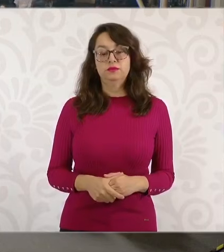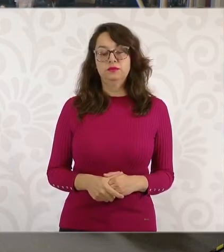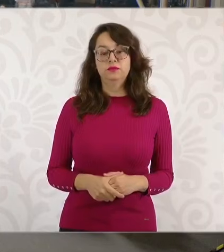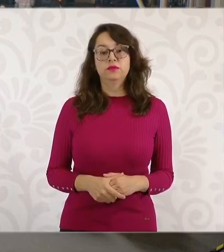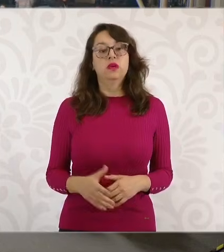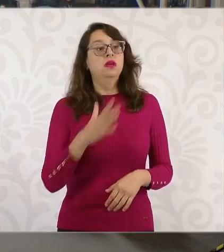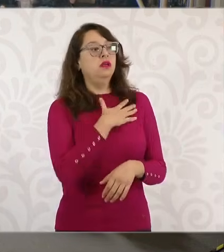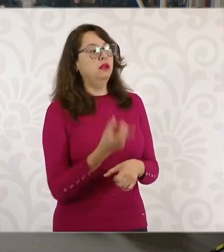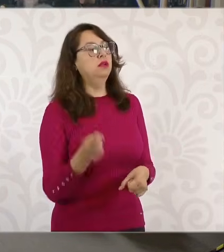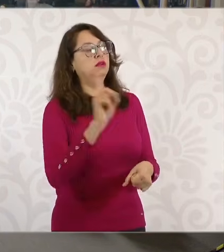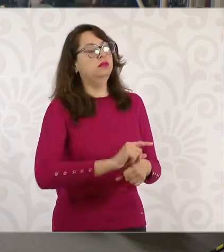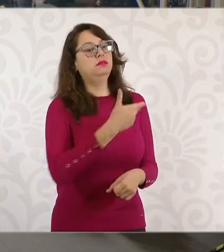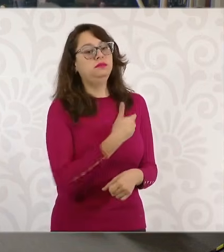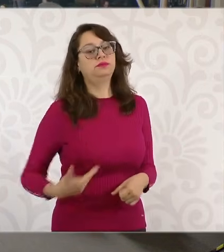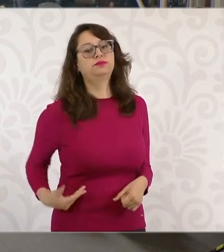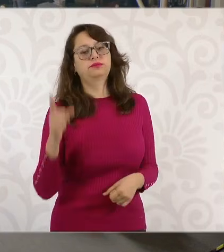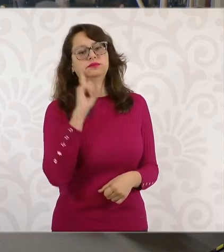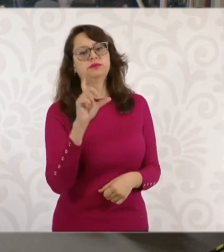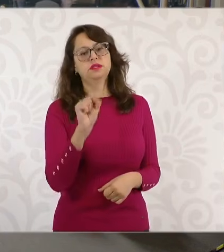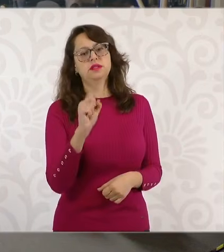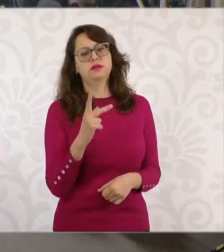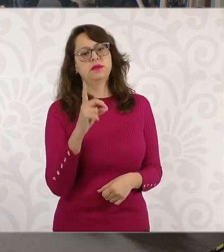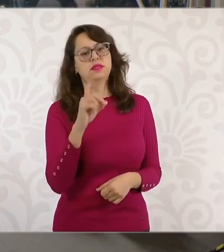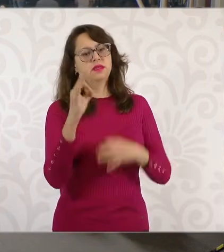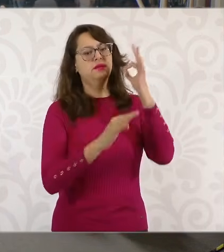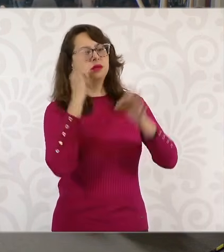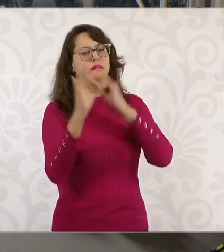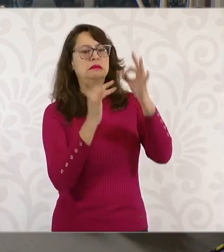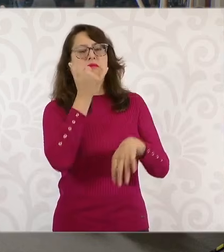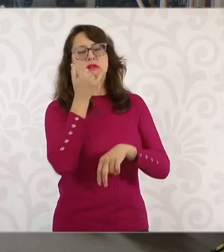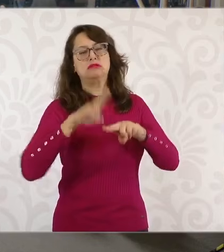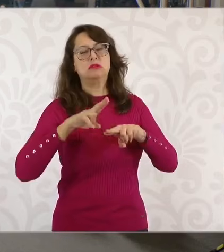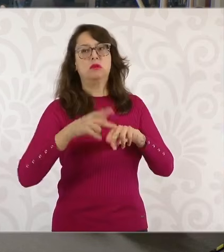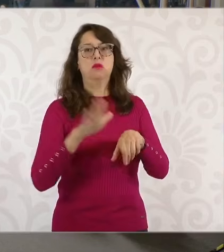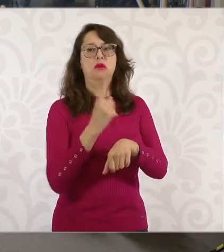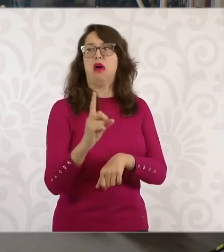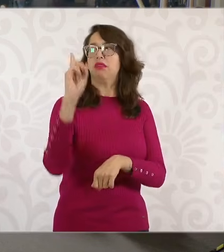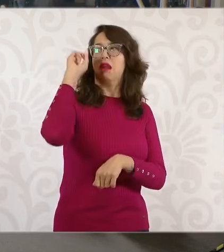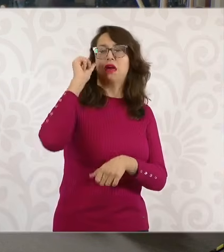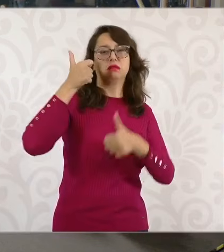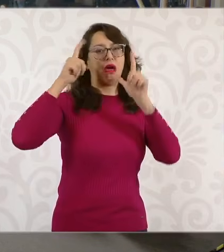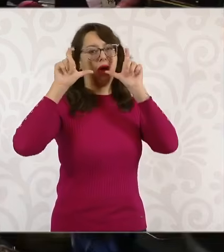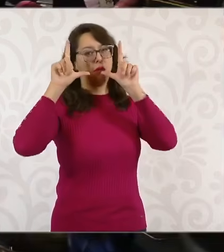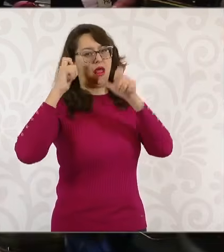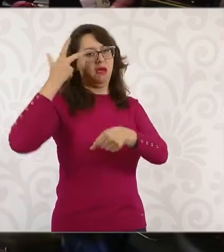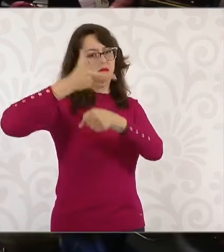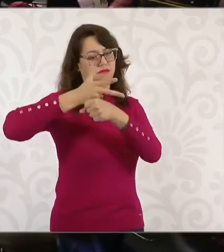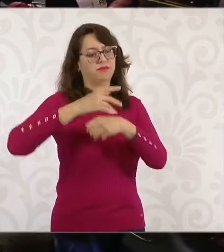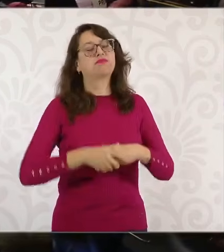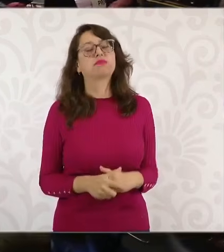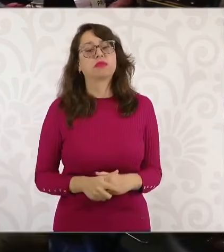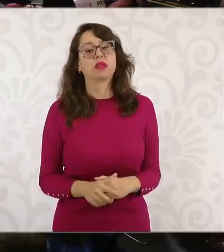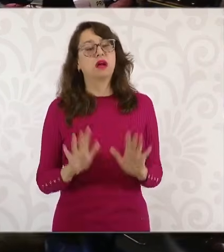Muy buenos días, Presidenta. Julián Mazoy, de SDP Noticias. Me siento porque lo piden para el tiro. Presidenta, pues ya lleva una semana este